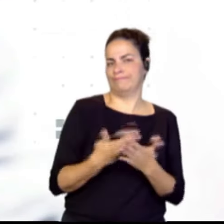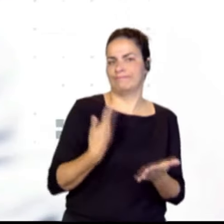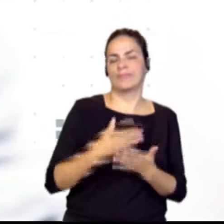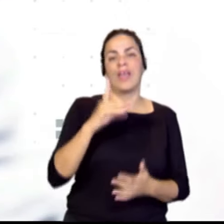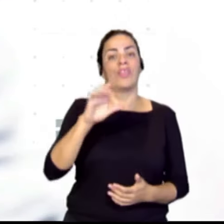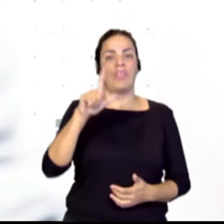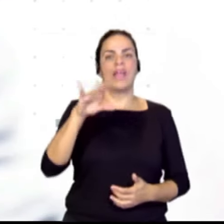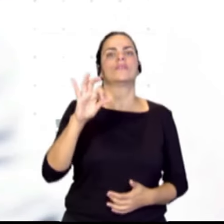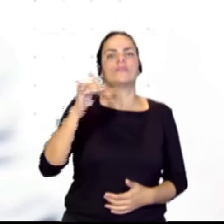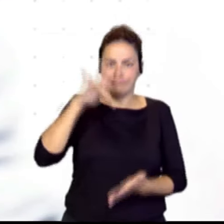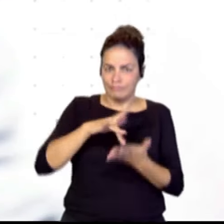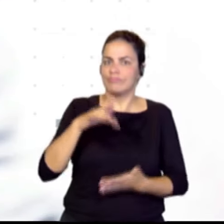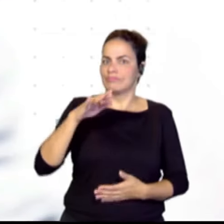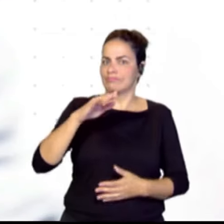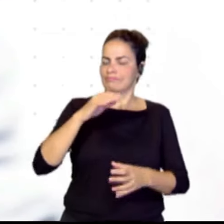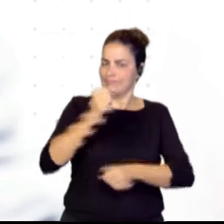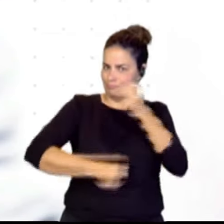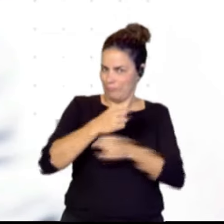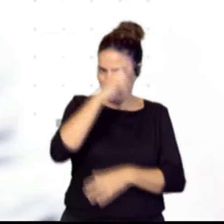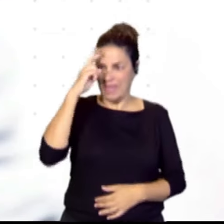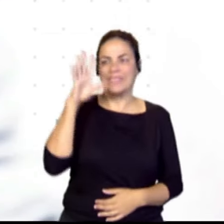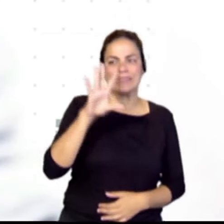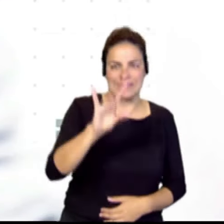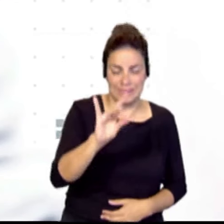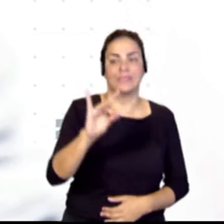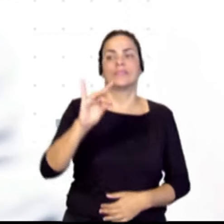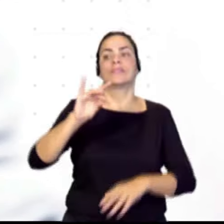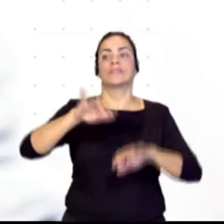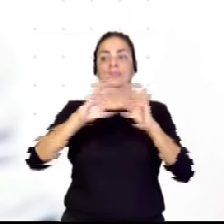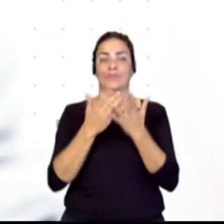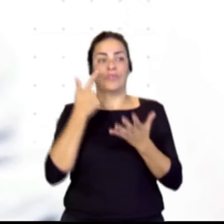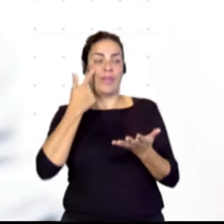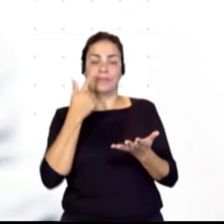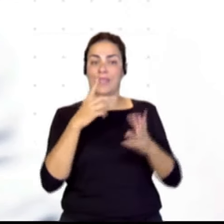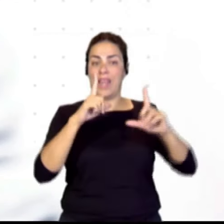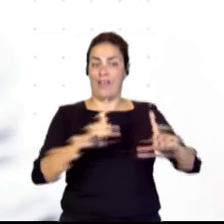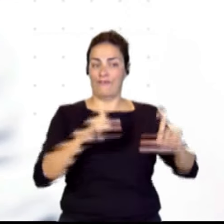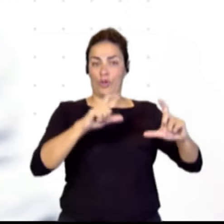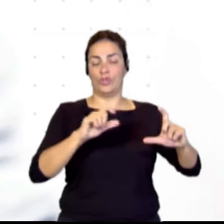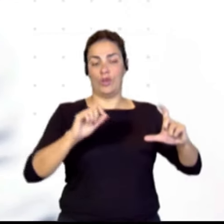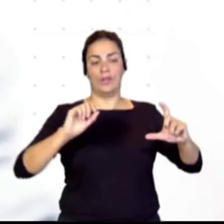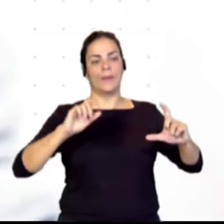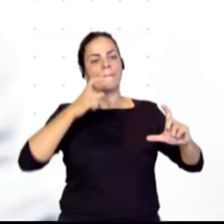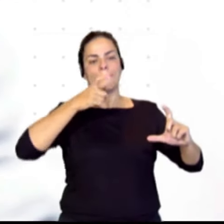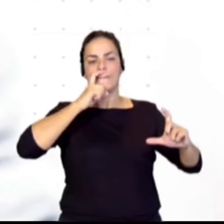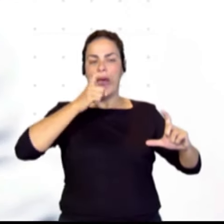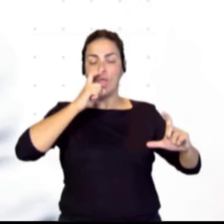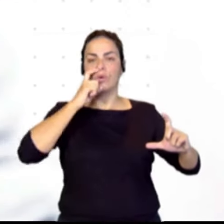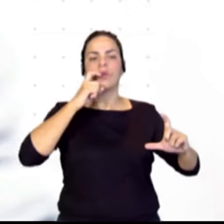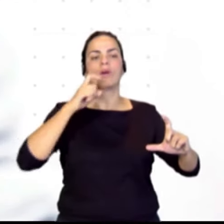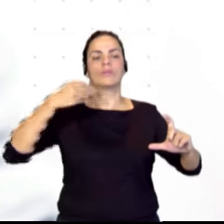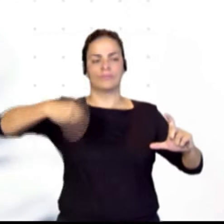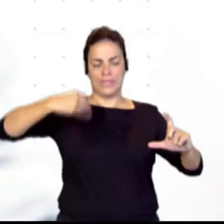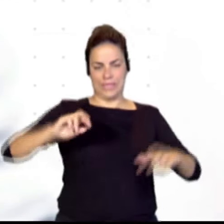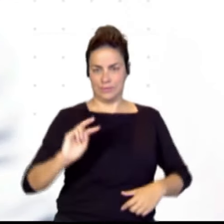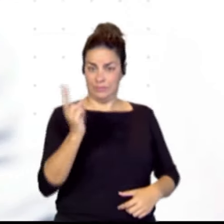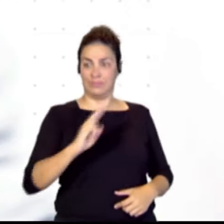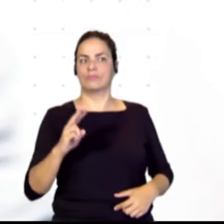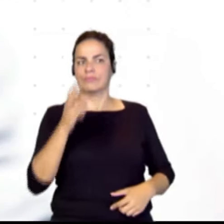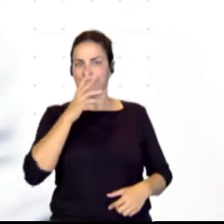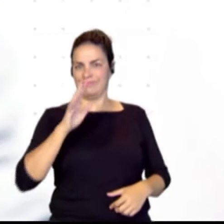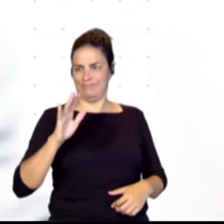pisó varajas el mundo desvela las fotos de La número dos de maduro vetada por la Unión Europea en el aeropuerto en 2020 en el